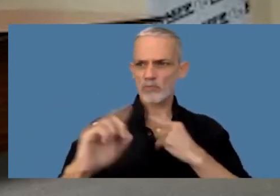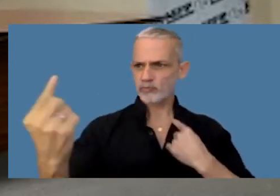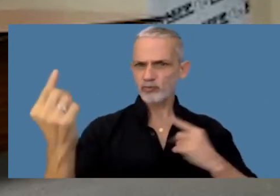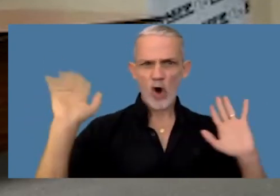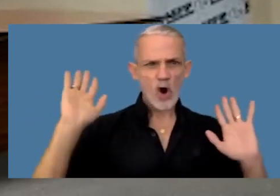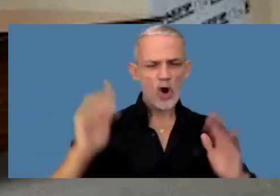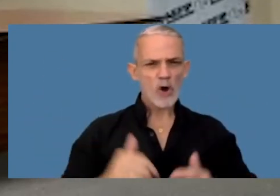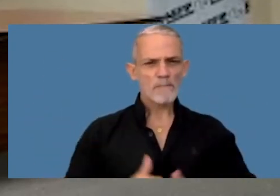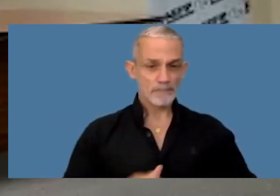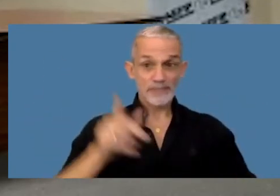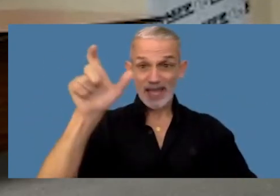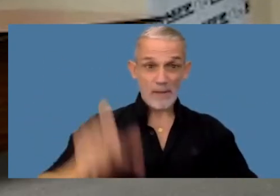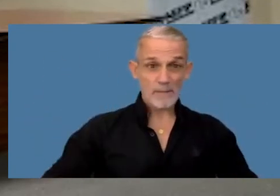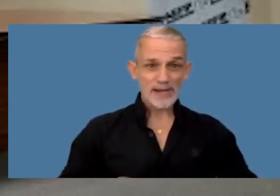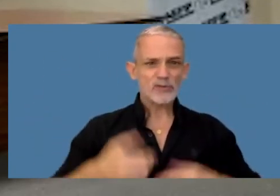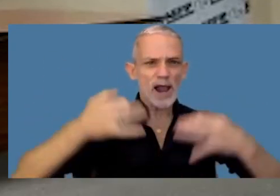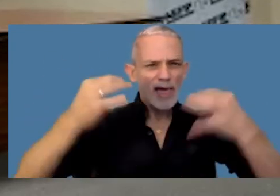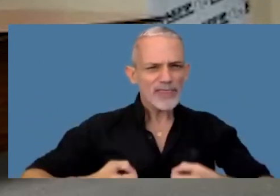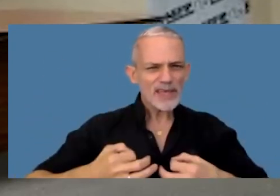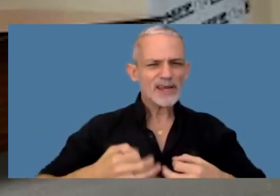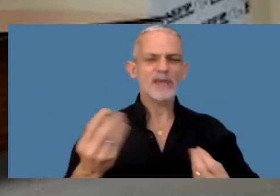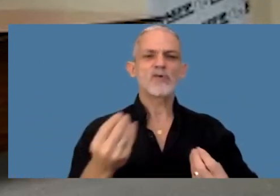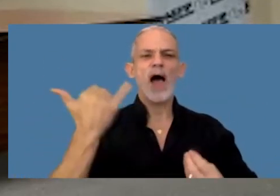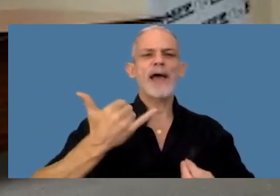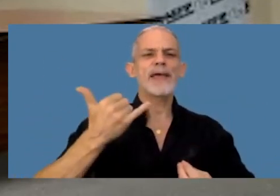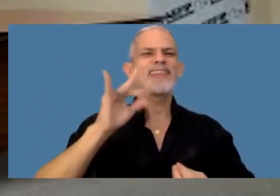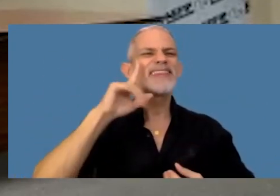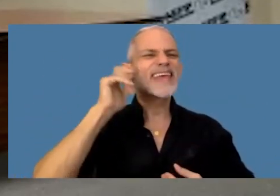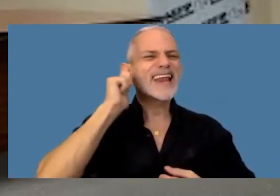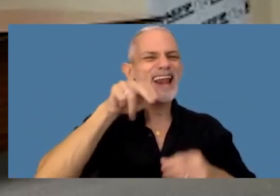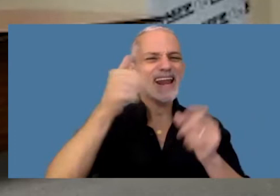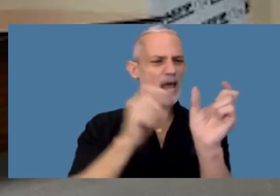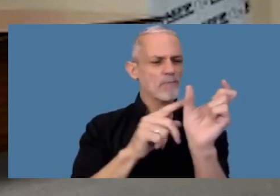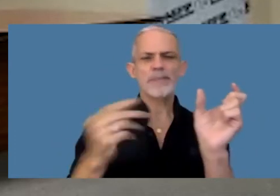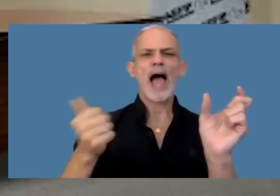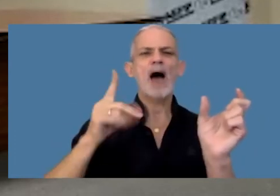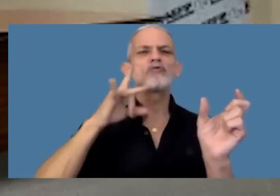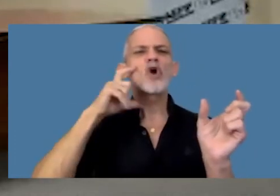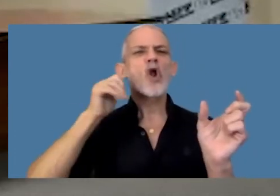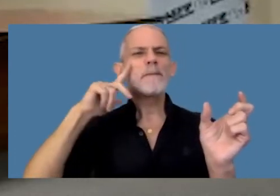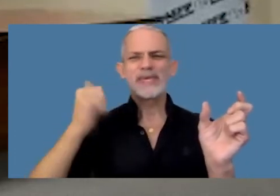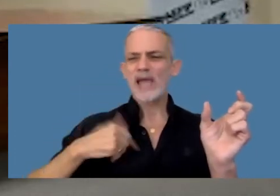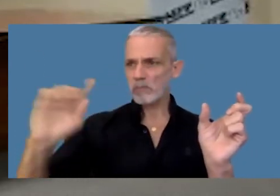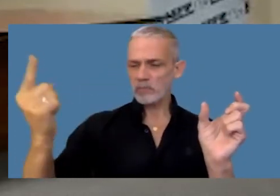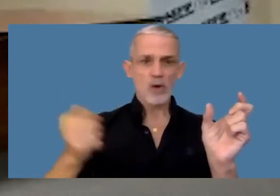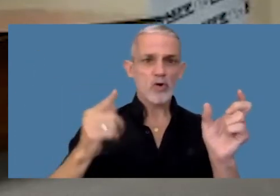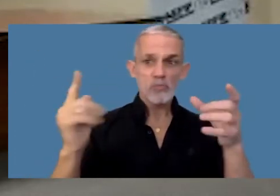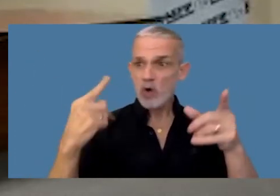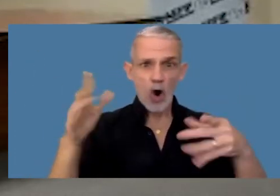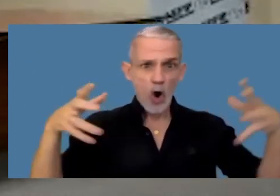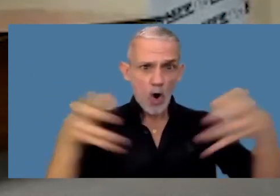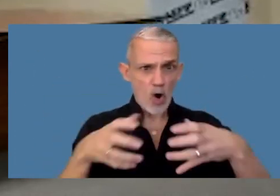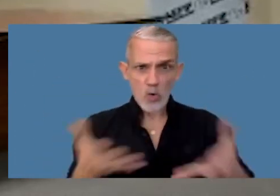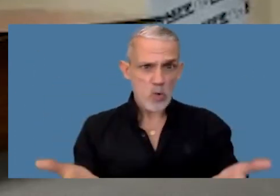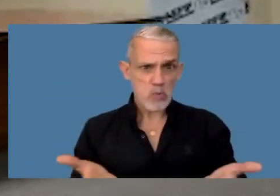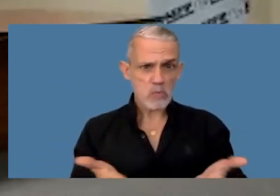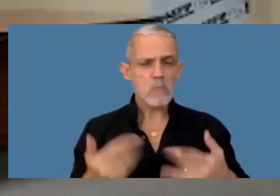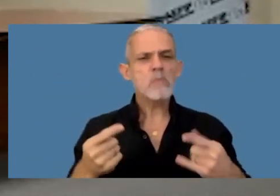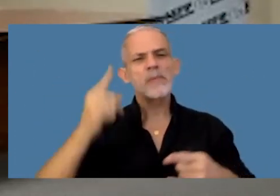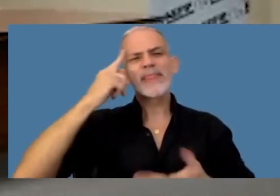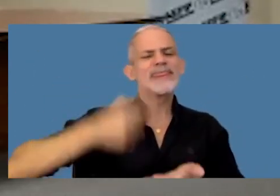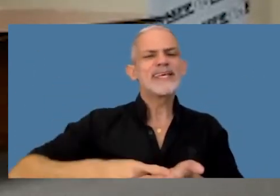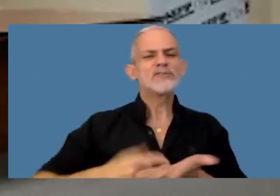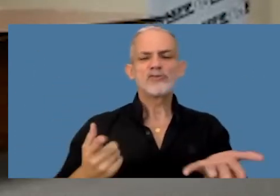La persona digna es una persona con autonomía, sea individual o colectiva, pero tiene